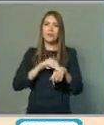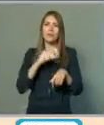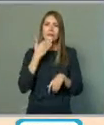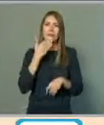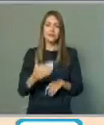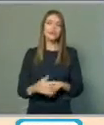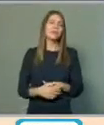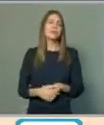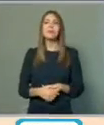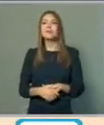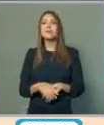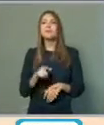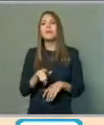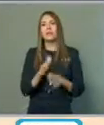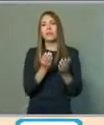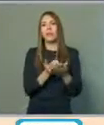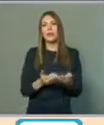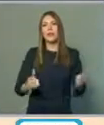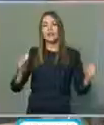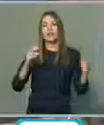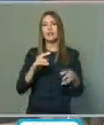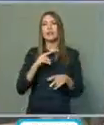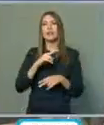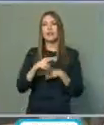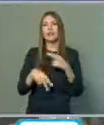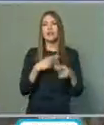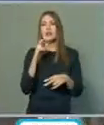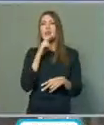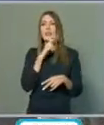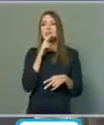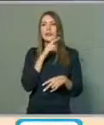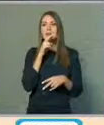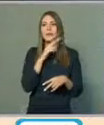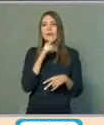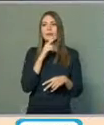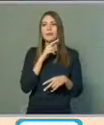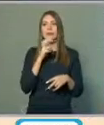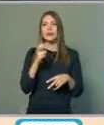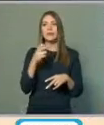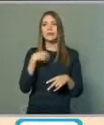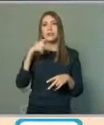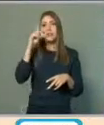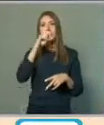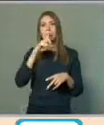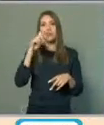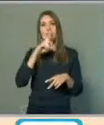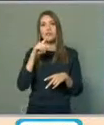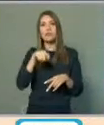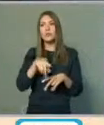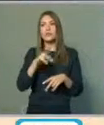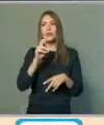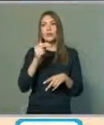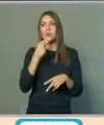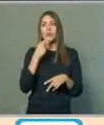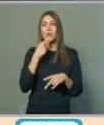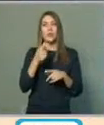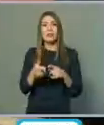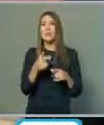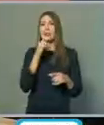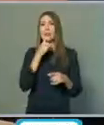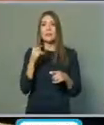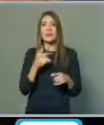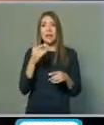de este lado pongo la cacerola. Me voy rapidísimamente acá. Este tip que les doy, señor, señora, si no vamos a utilizar el espagueti al